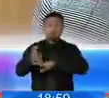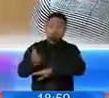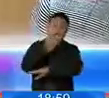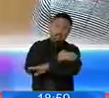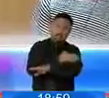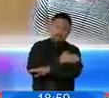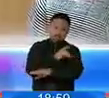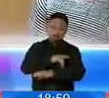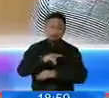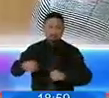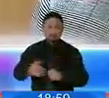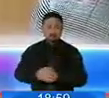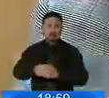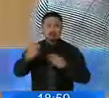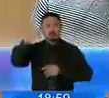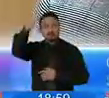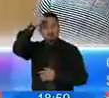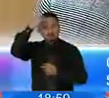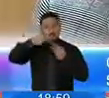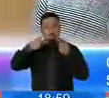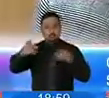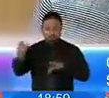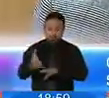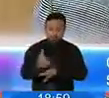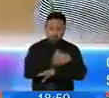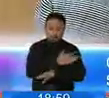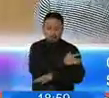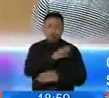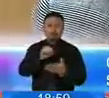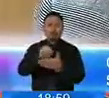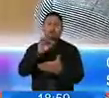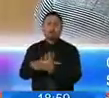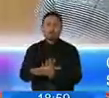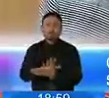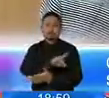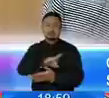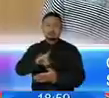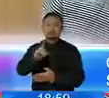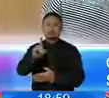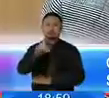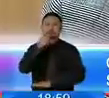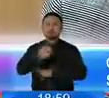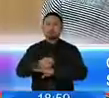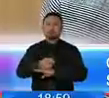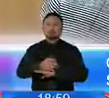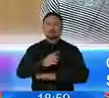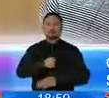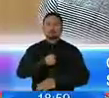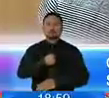no consideradas como deuda pública, con la aplicación del decreto ejecutivo